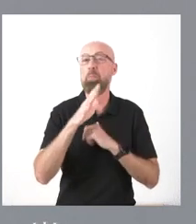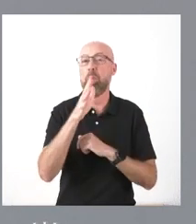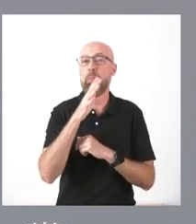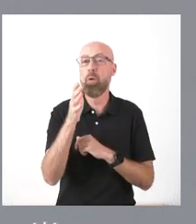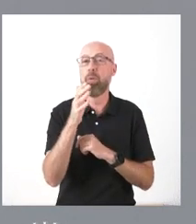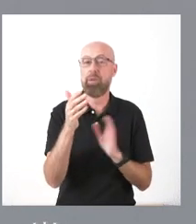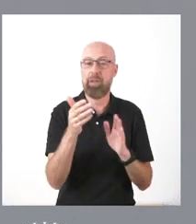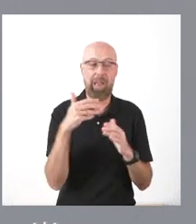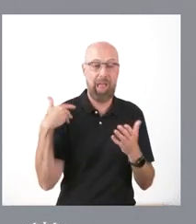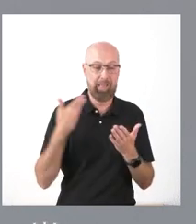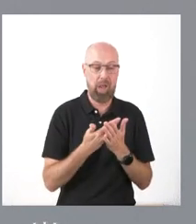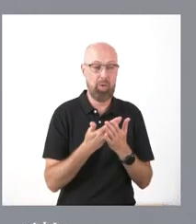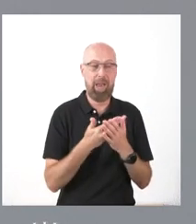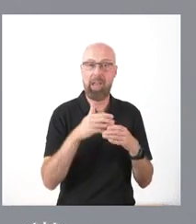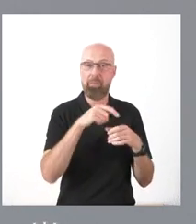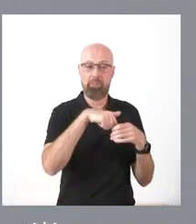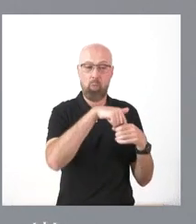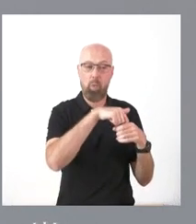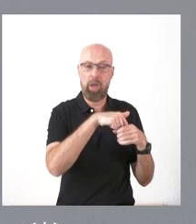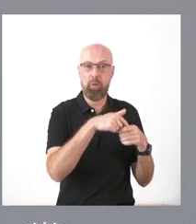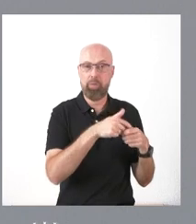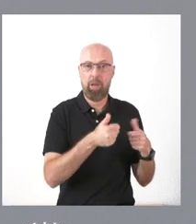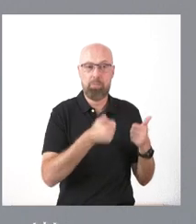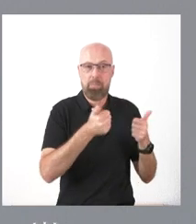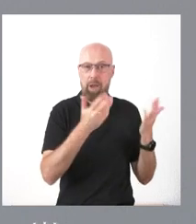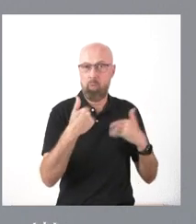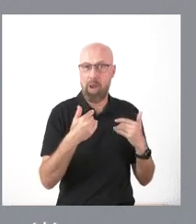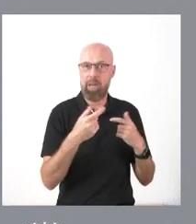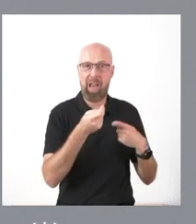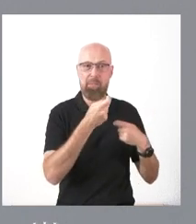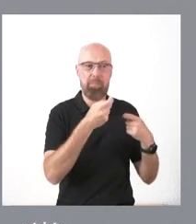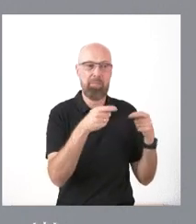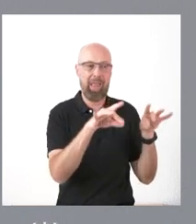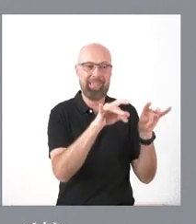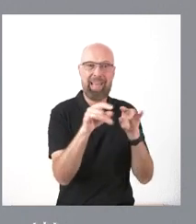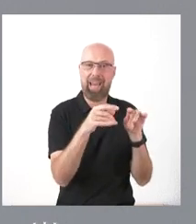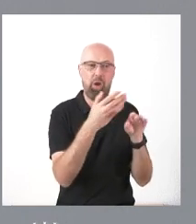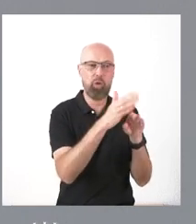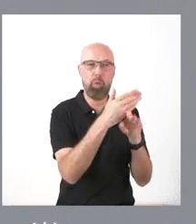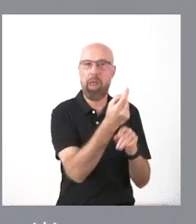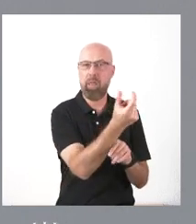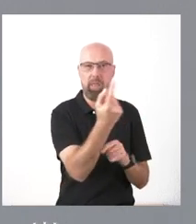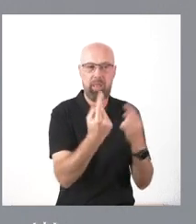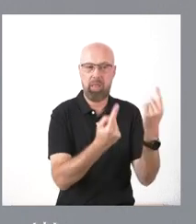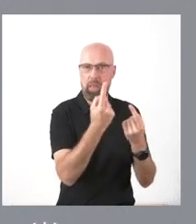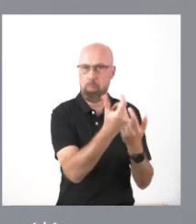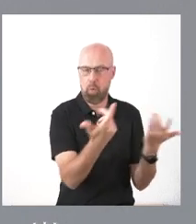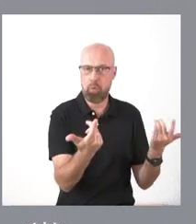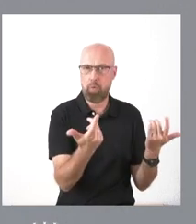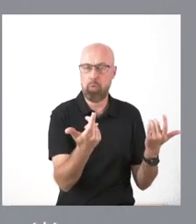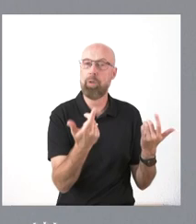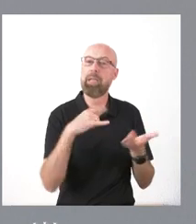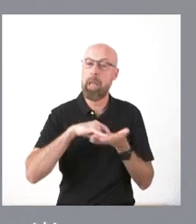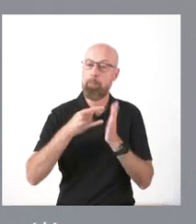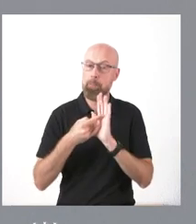el anterior Está ya en las fases finales de las ventas de las últimas parcelas disponibles este plan regional nos permita